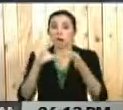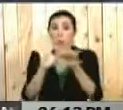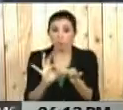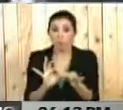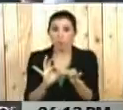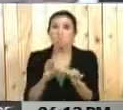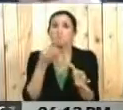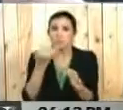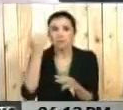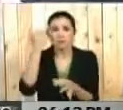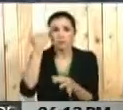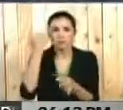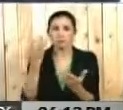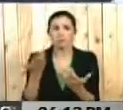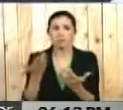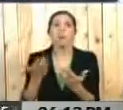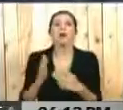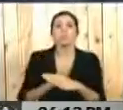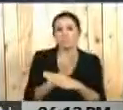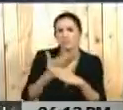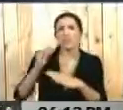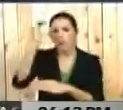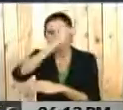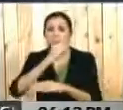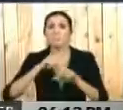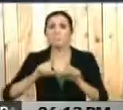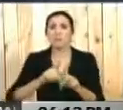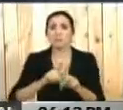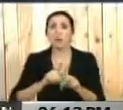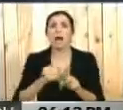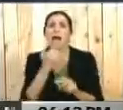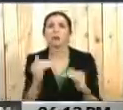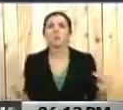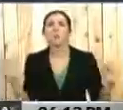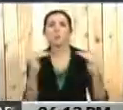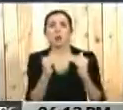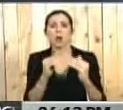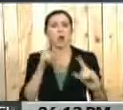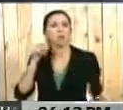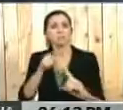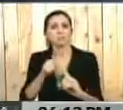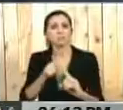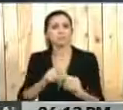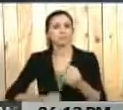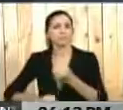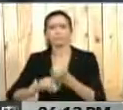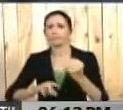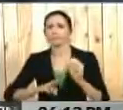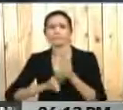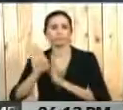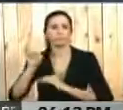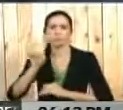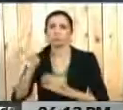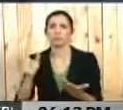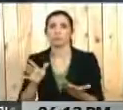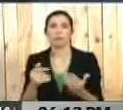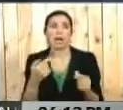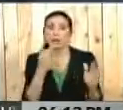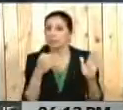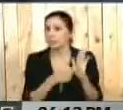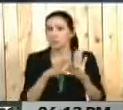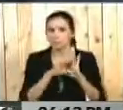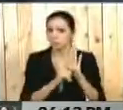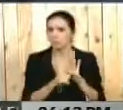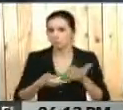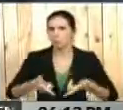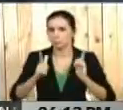objetivos nacionales con las diferencias que cada quien pues pudiera tener y que debe respetarse. Al final eso está en la Constitución.